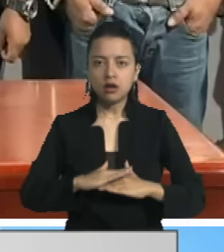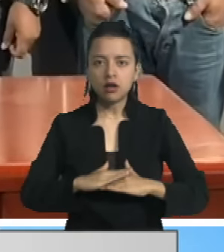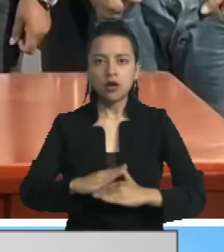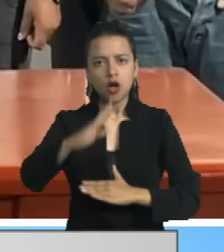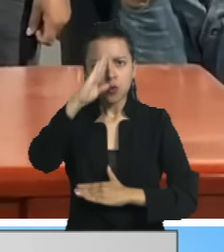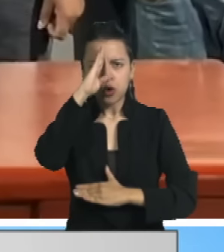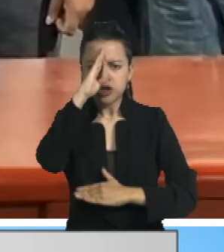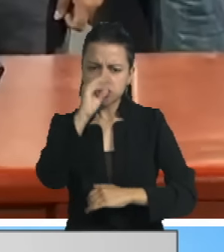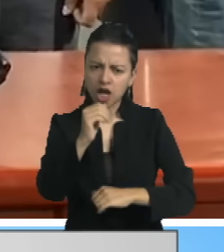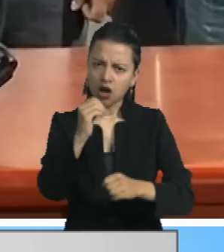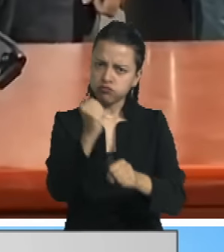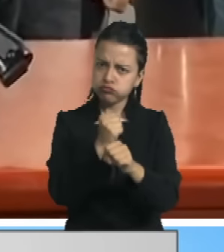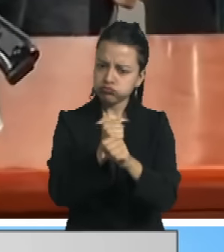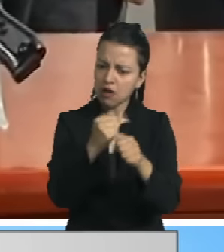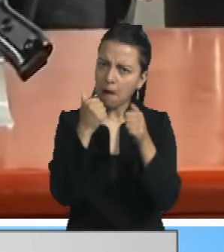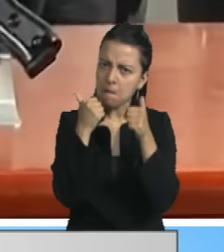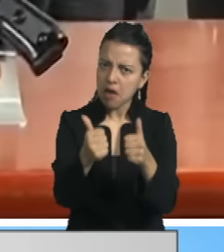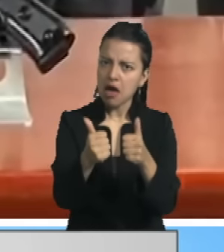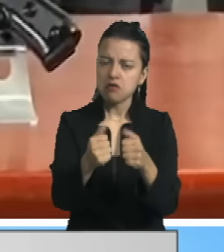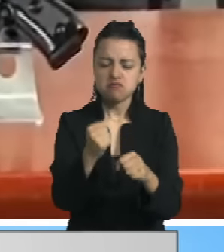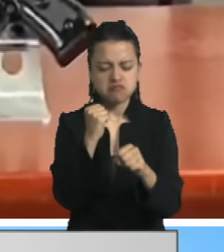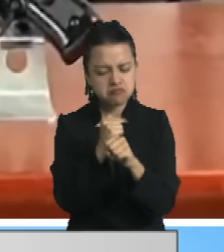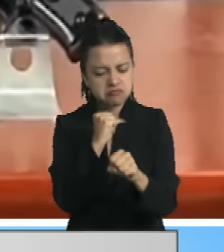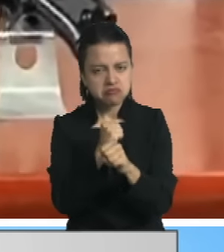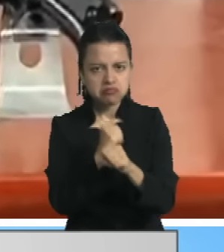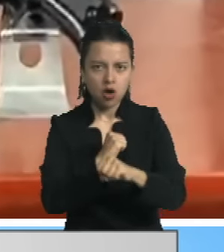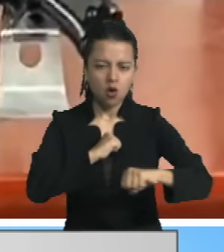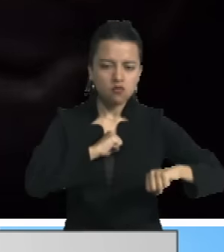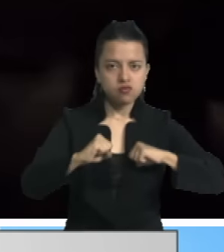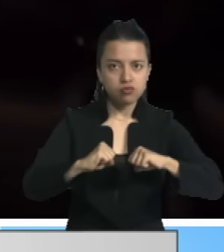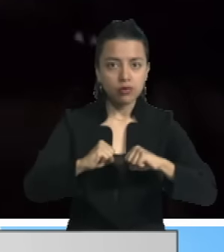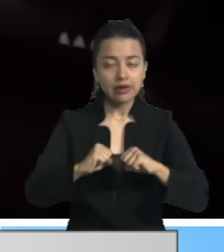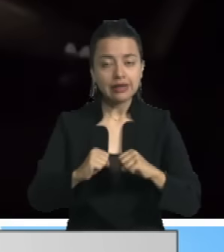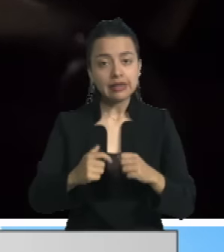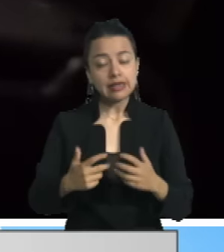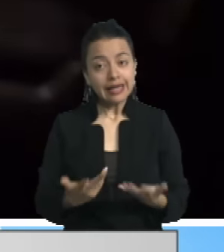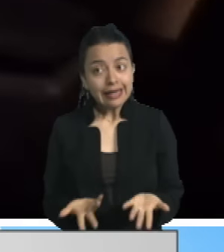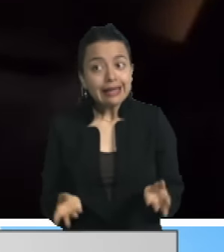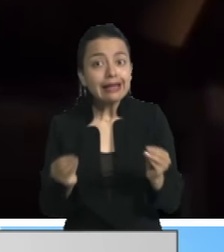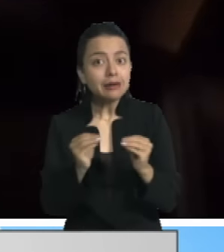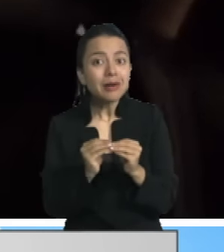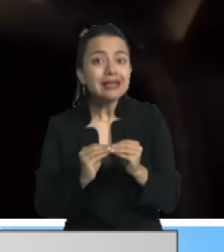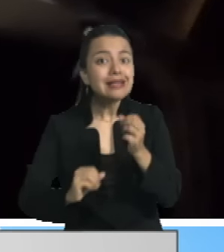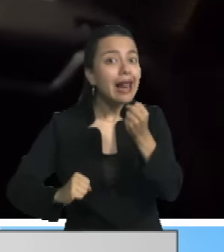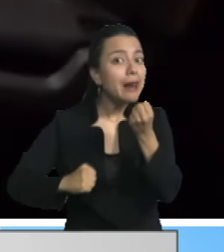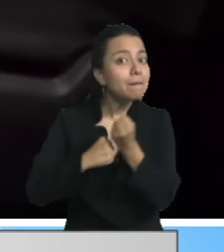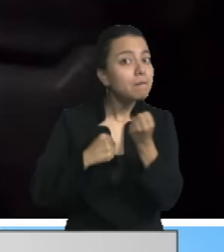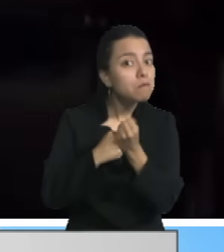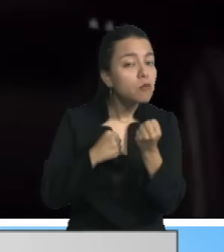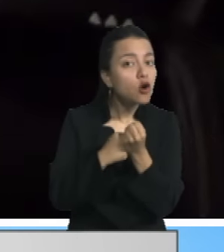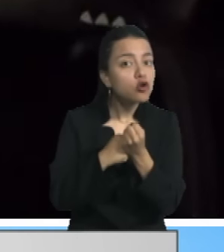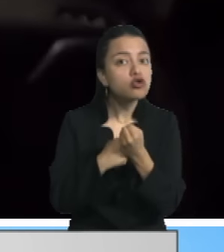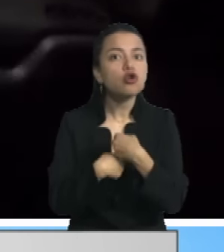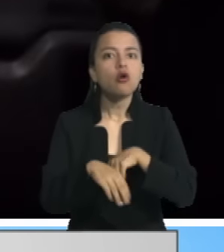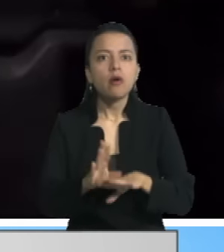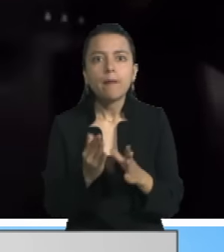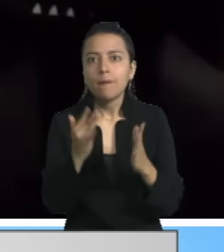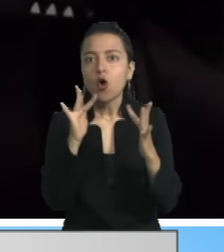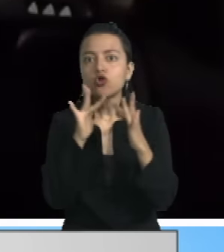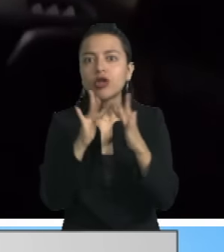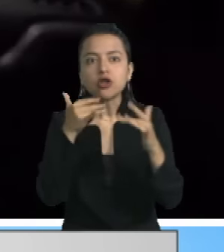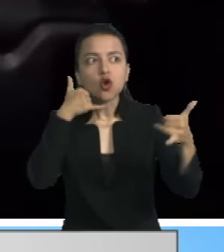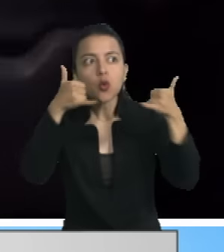policía va a estar haciendo el trabajo que debe hacer y Asimismo el apoyo de las diferentes estaciones y